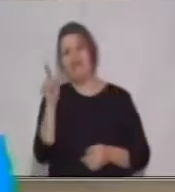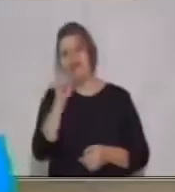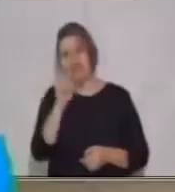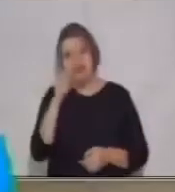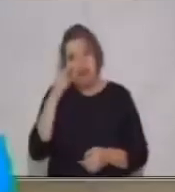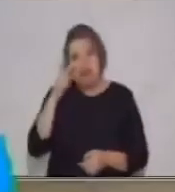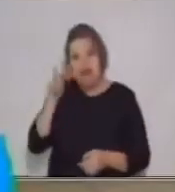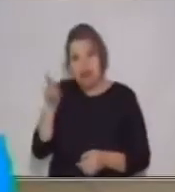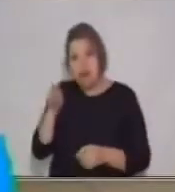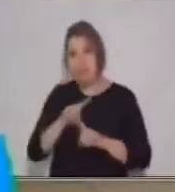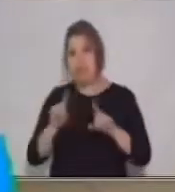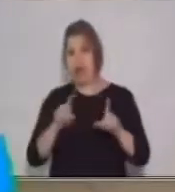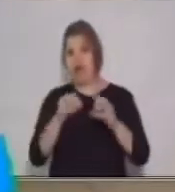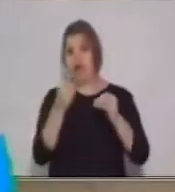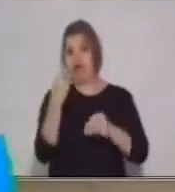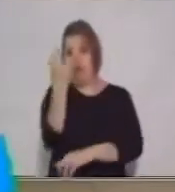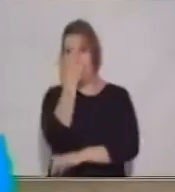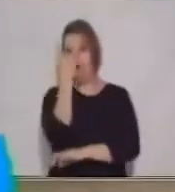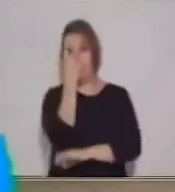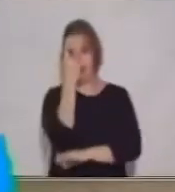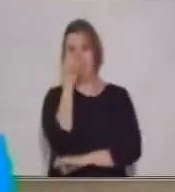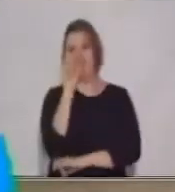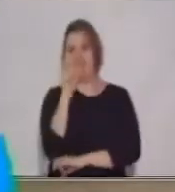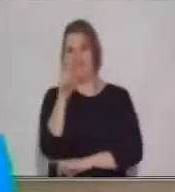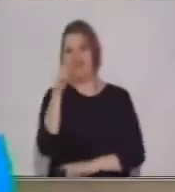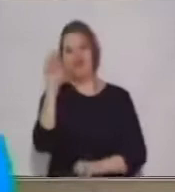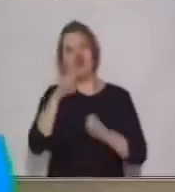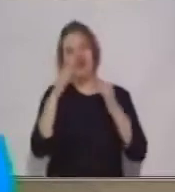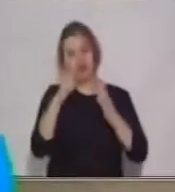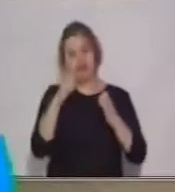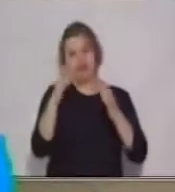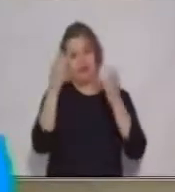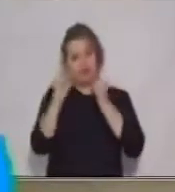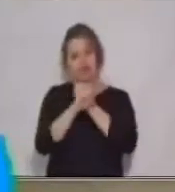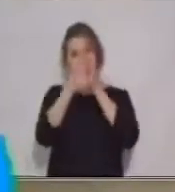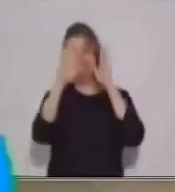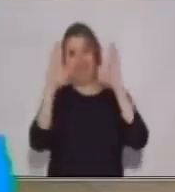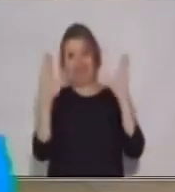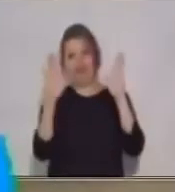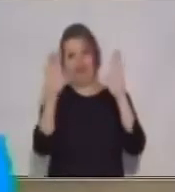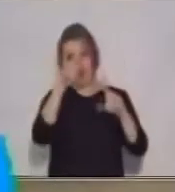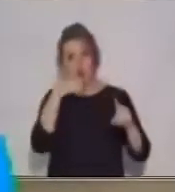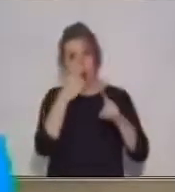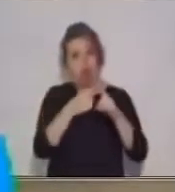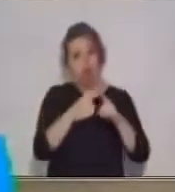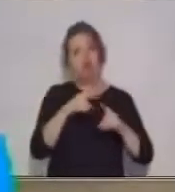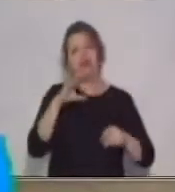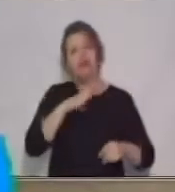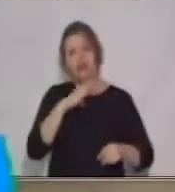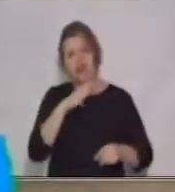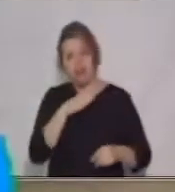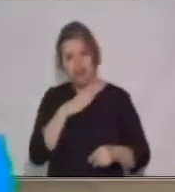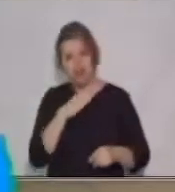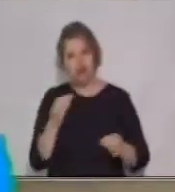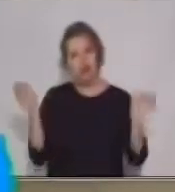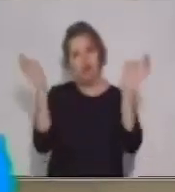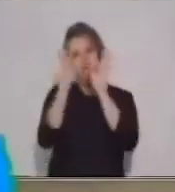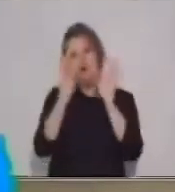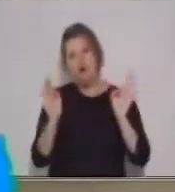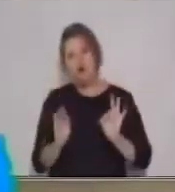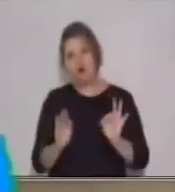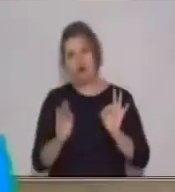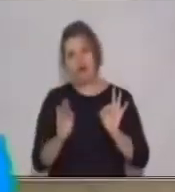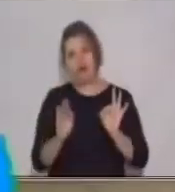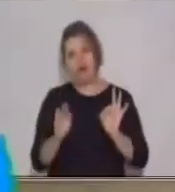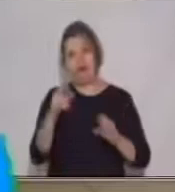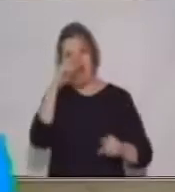cuenta, pero son importantes, ¿verdad? Ahora, cuando nosotros tenemos este tipo de función,